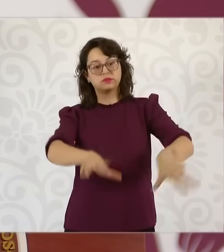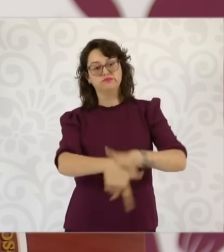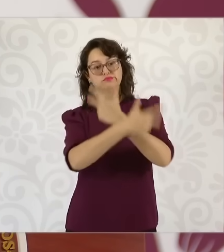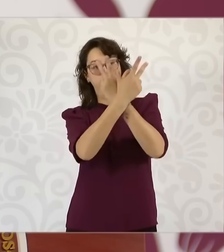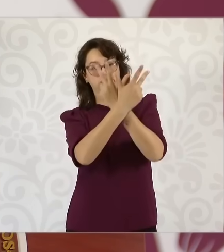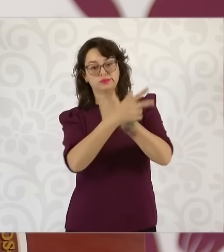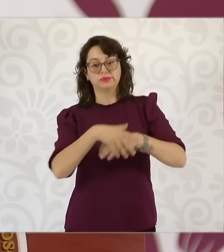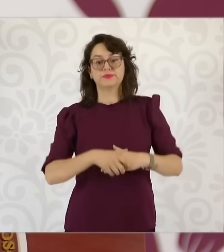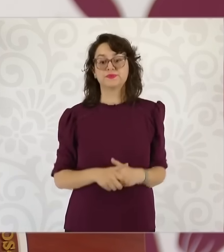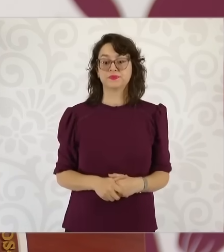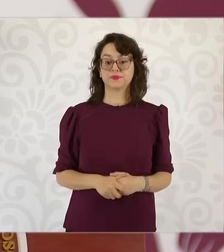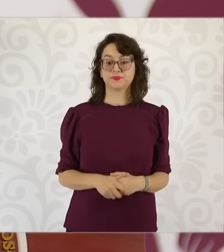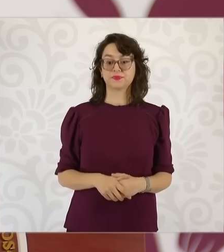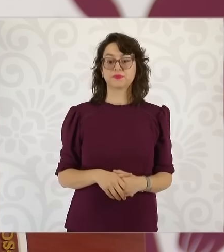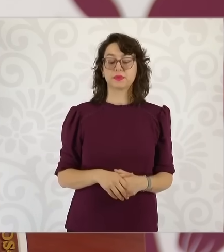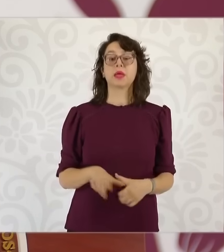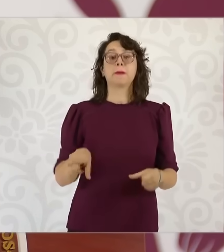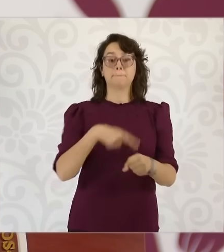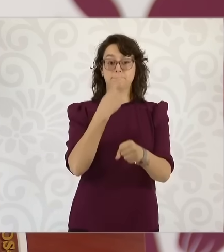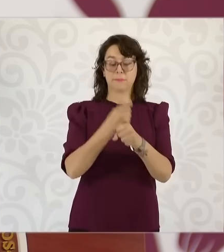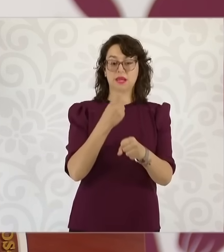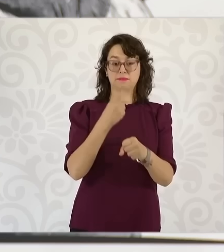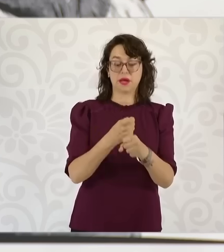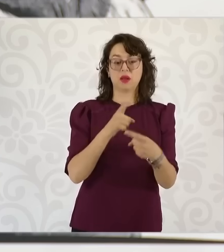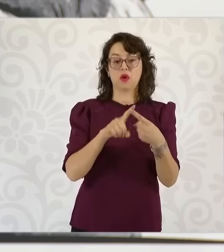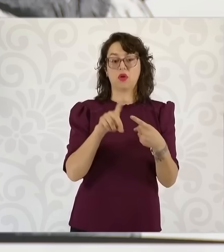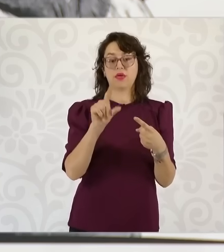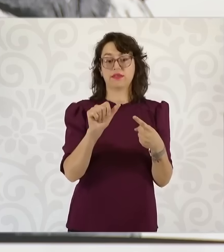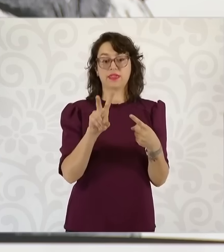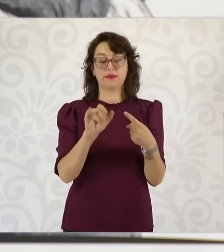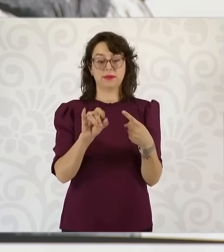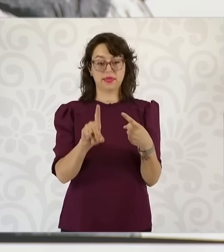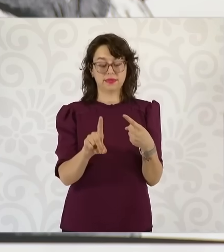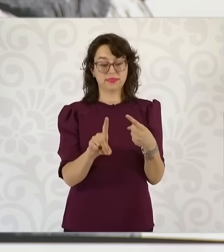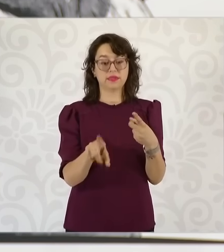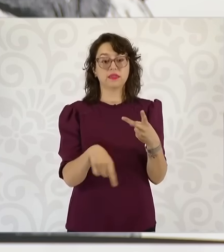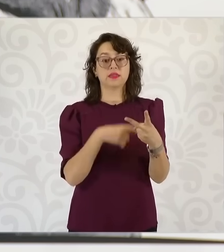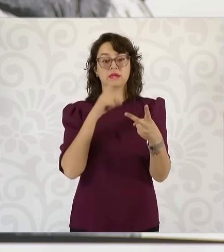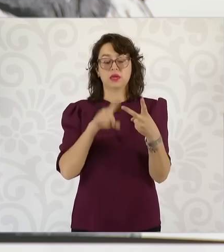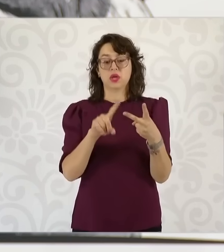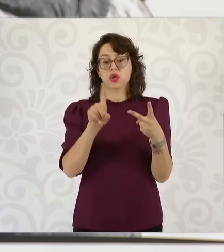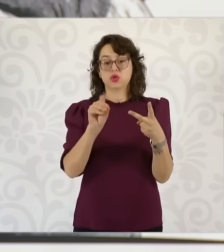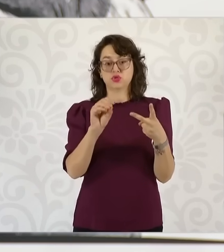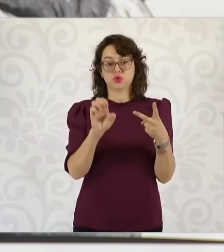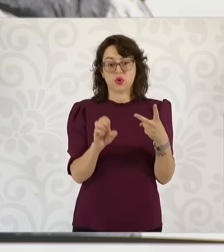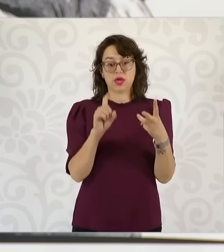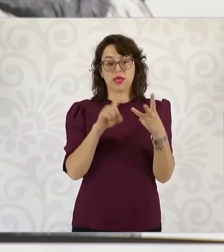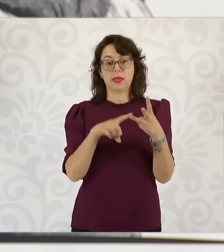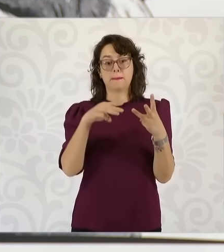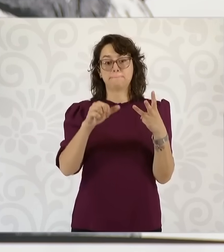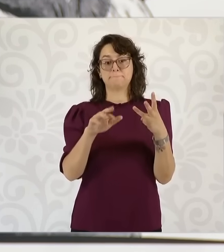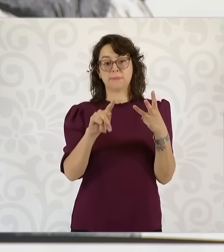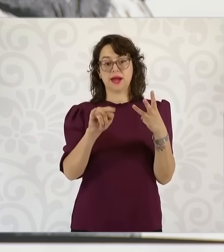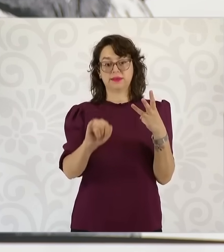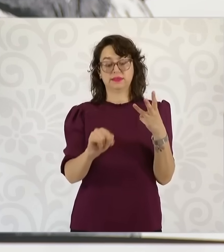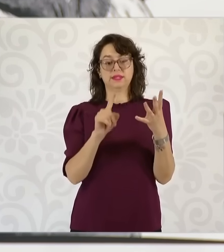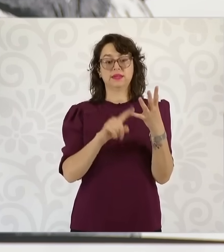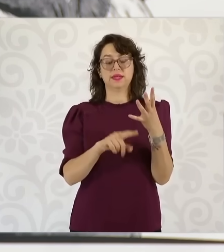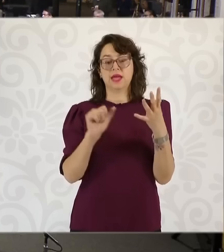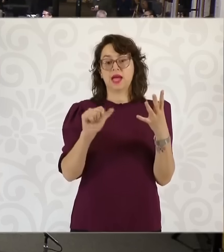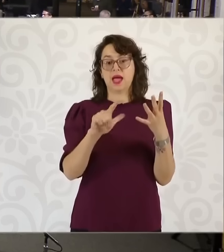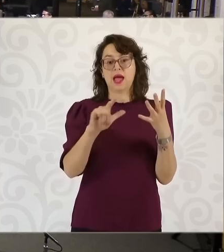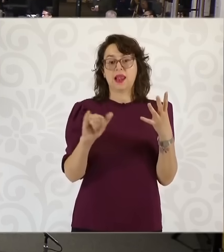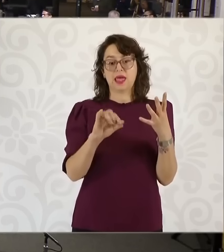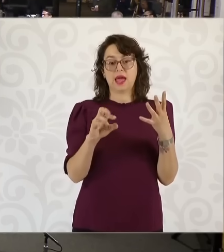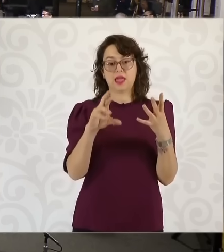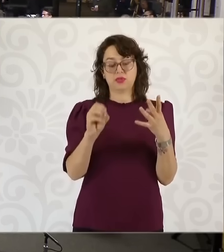al doctor Kersenovich, después, si les parece, Zoé, Martí y Alejandro, ¿les parece? Para cerrar con